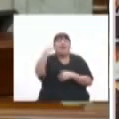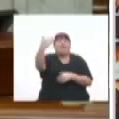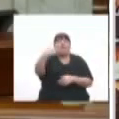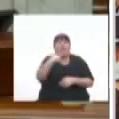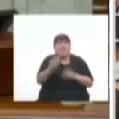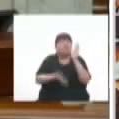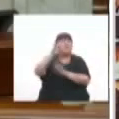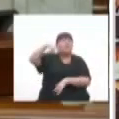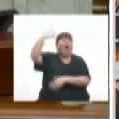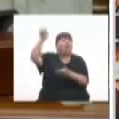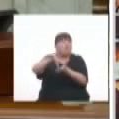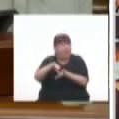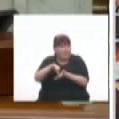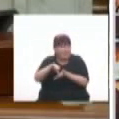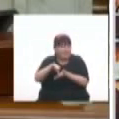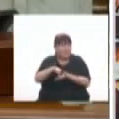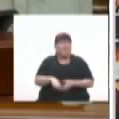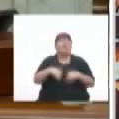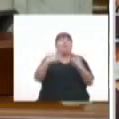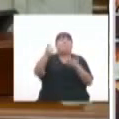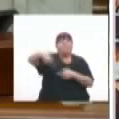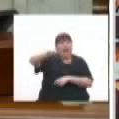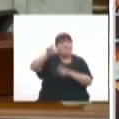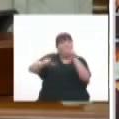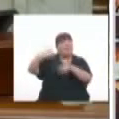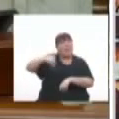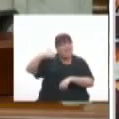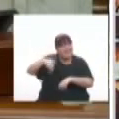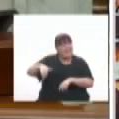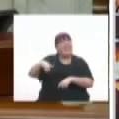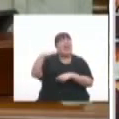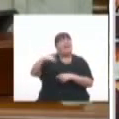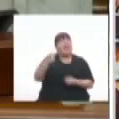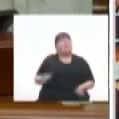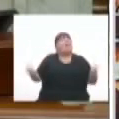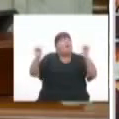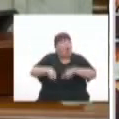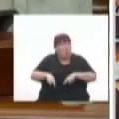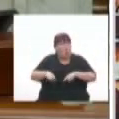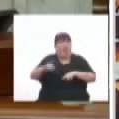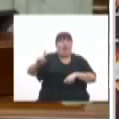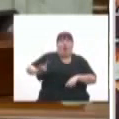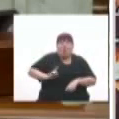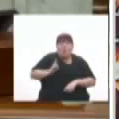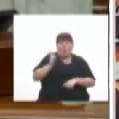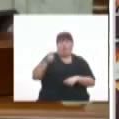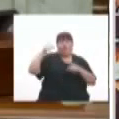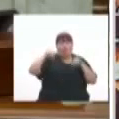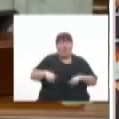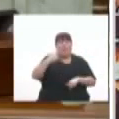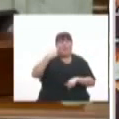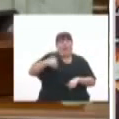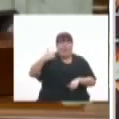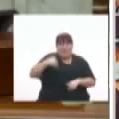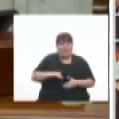van a poder seguir adelante con obras que están inconclusas Y en el medio estamos hablando de muchos muchos millones de pesos